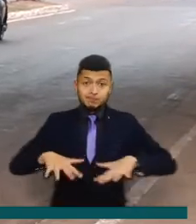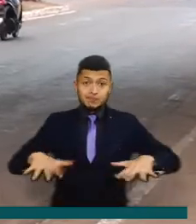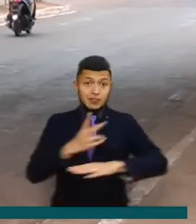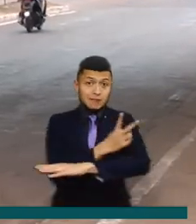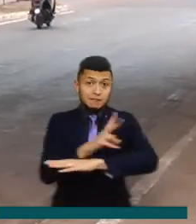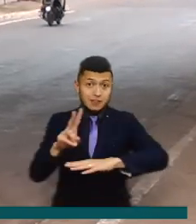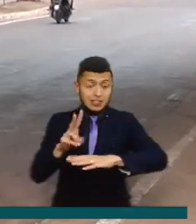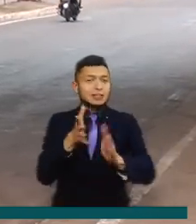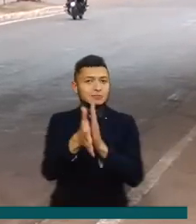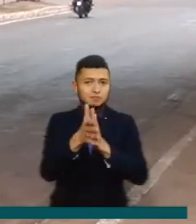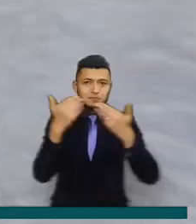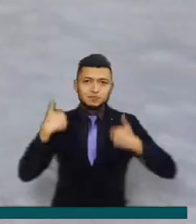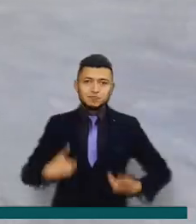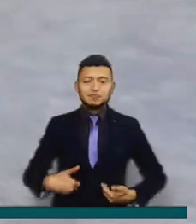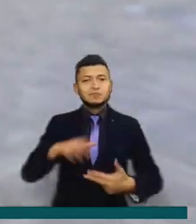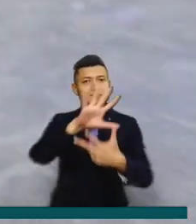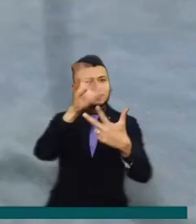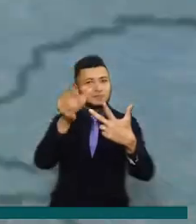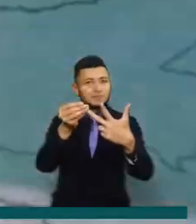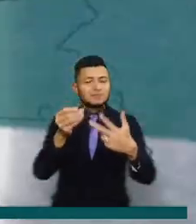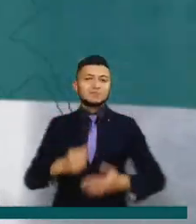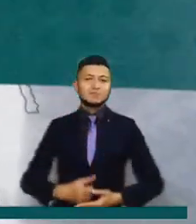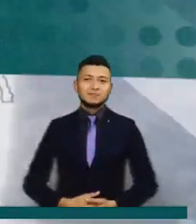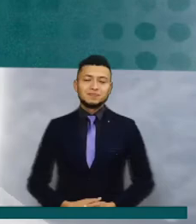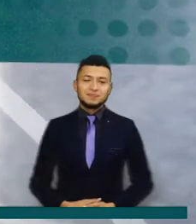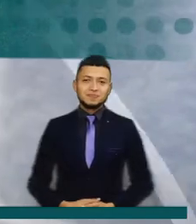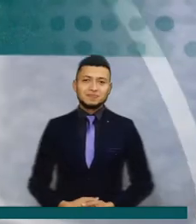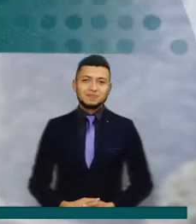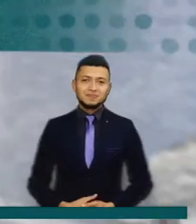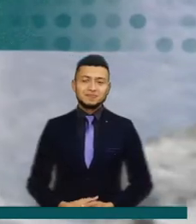informó Catherine Vargas para Enlace 13.